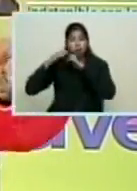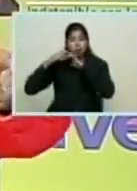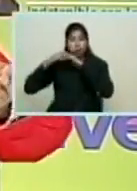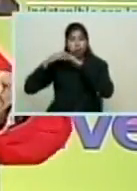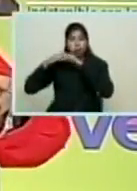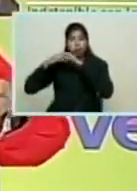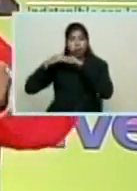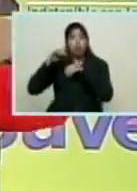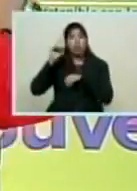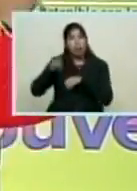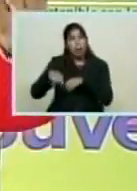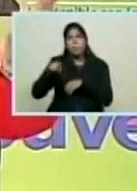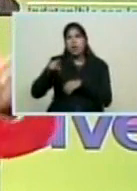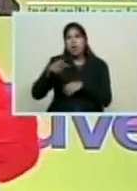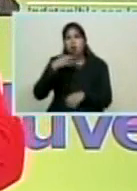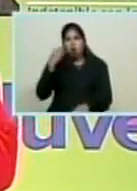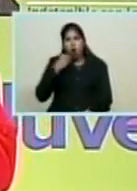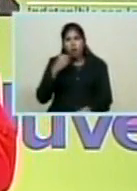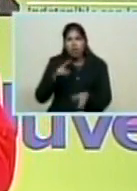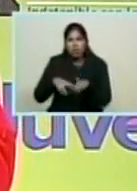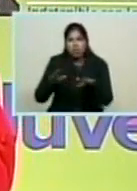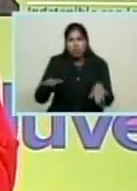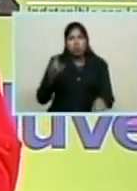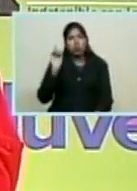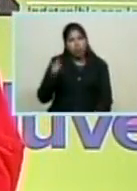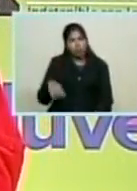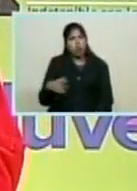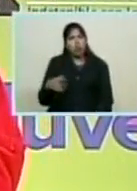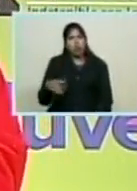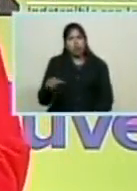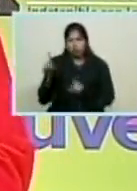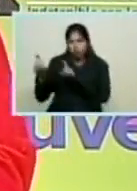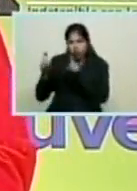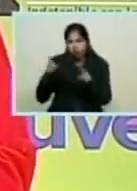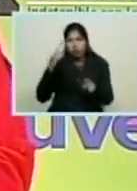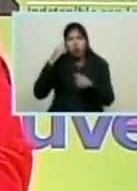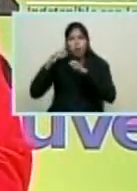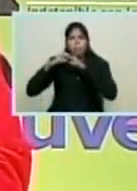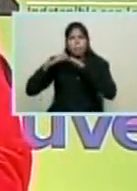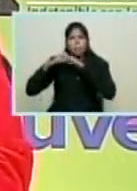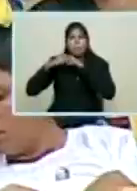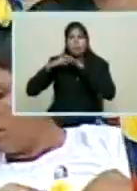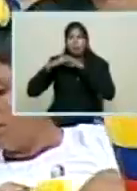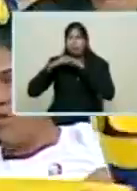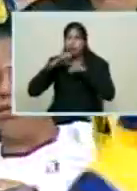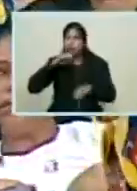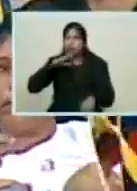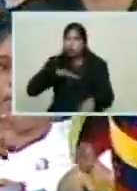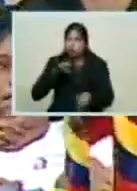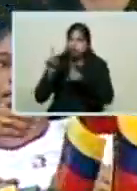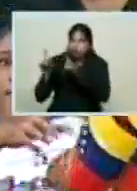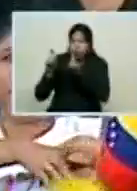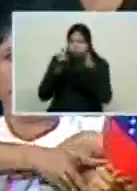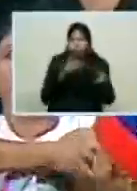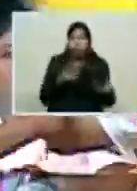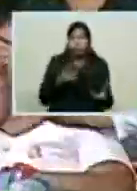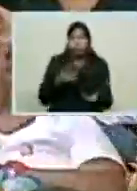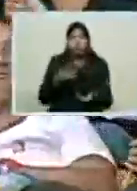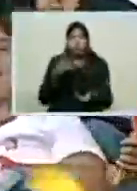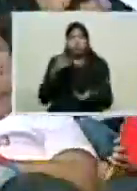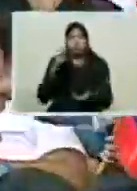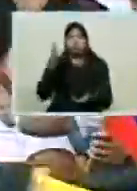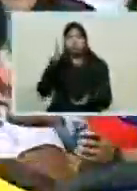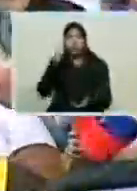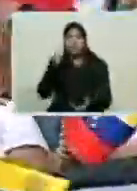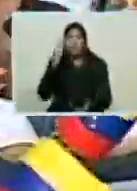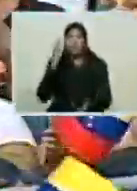jóvenes tienen que tener memoria. Las más jóvenes tienen que tener memoria. La memoria histórica hay que cultivarla, hay que